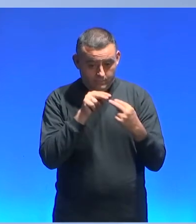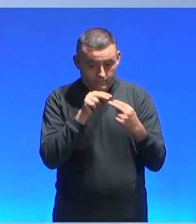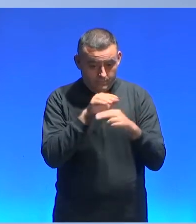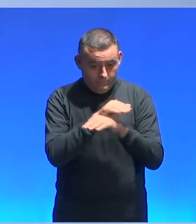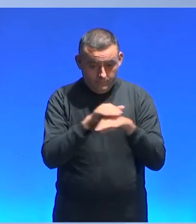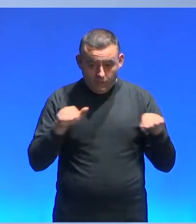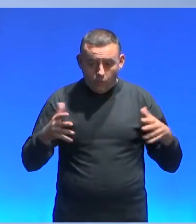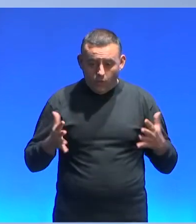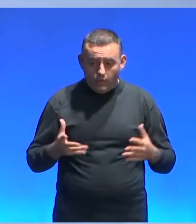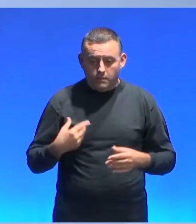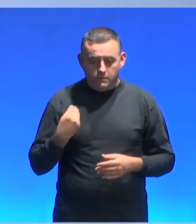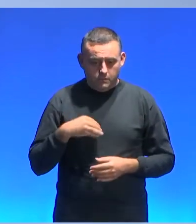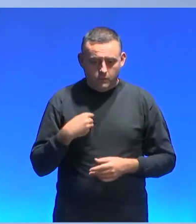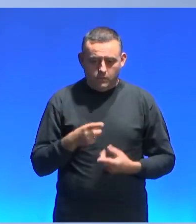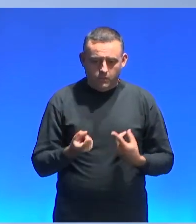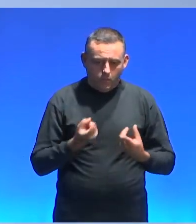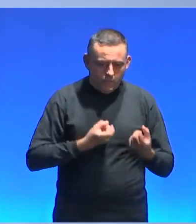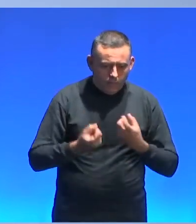de bancos,